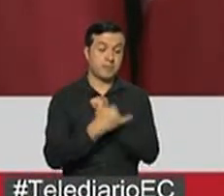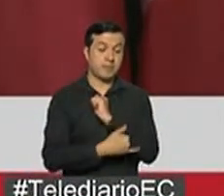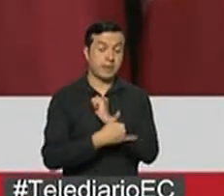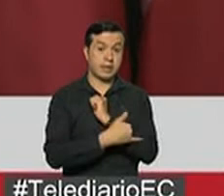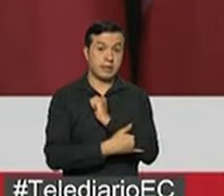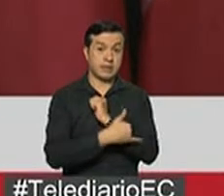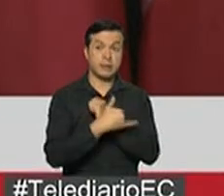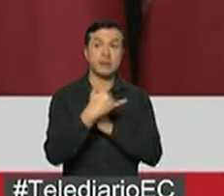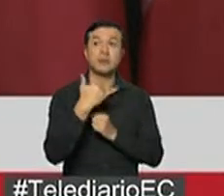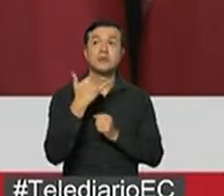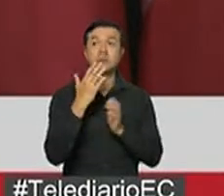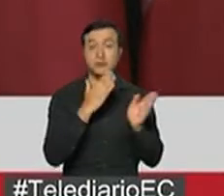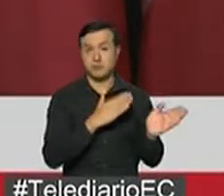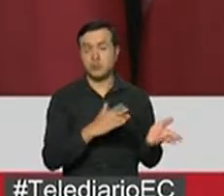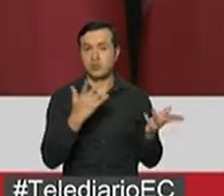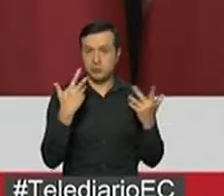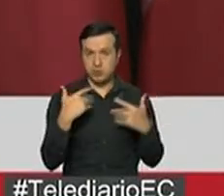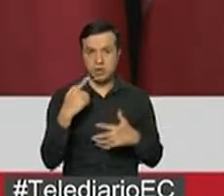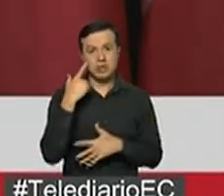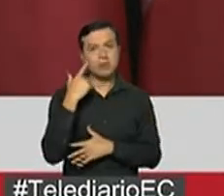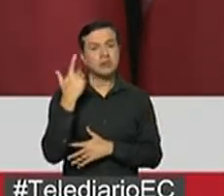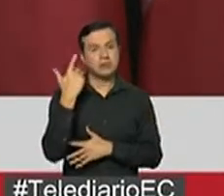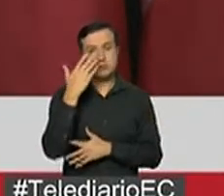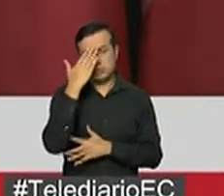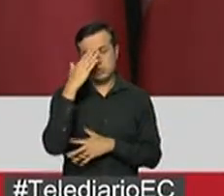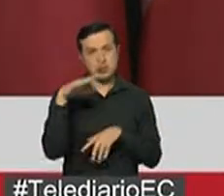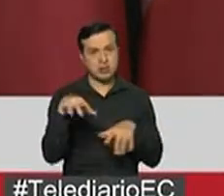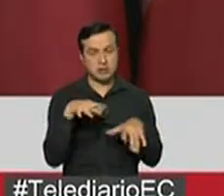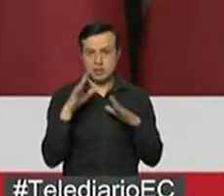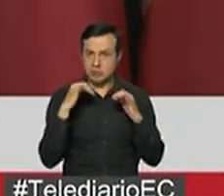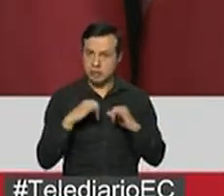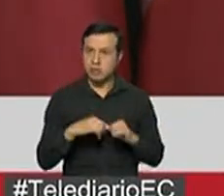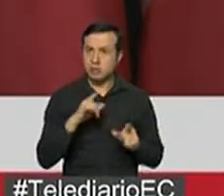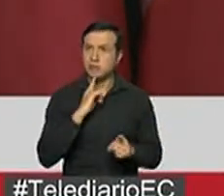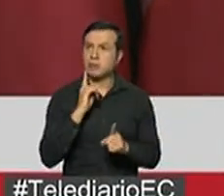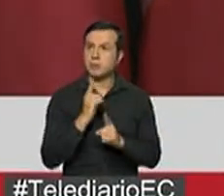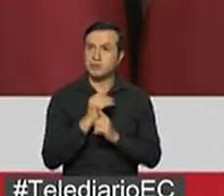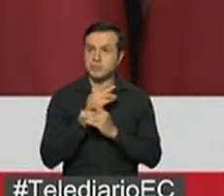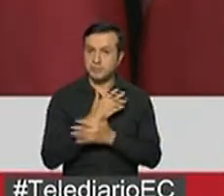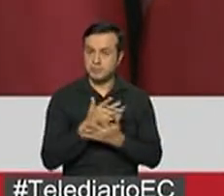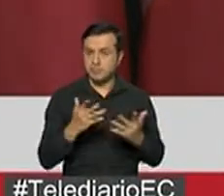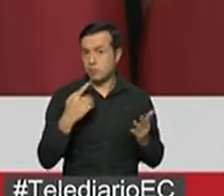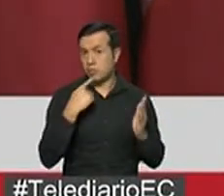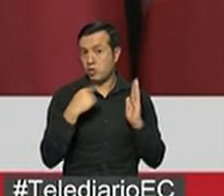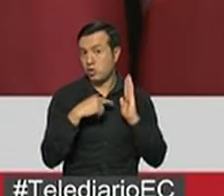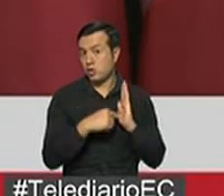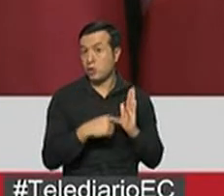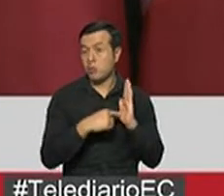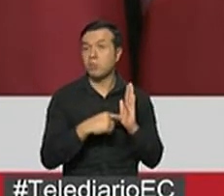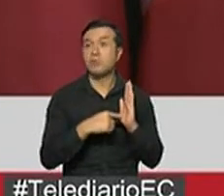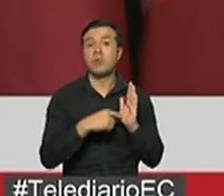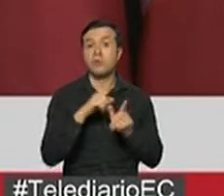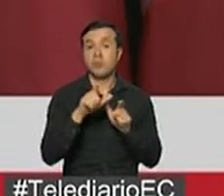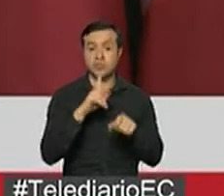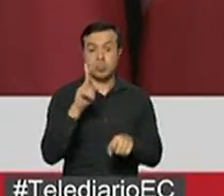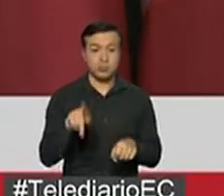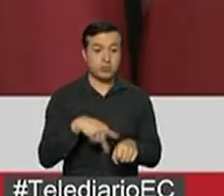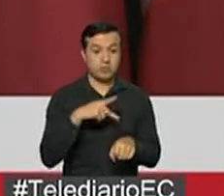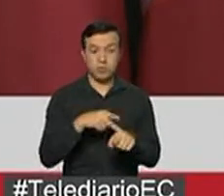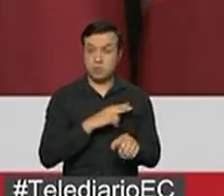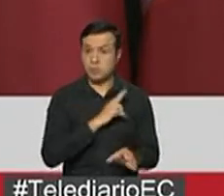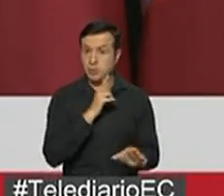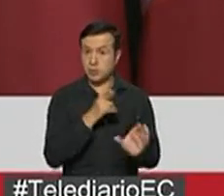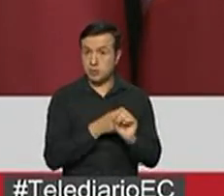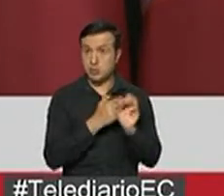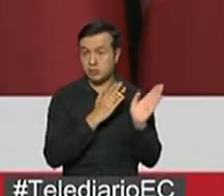técnicos de nuestra junta de seguridad tener un papel más activo del habitual por ejemplo invitando a nuestros expertos a participar en la